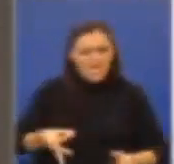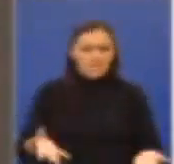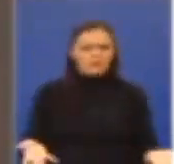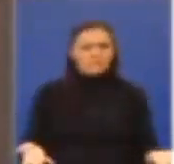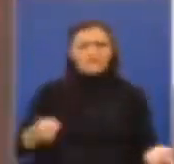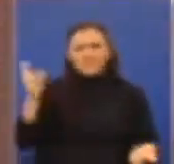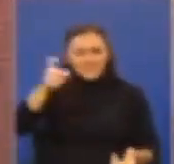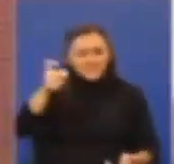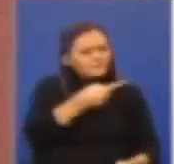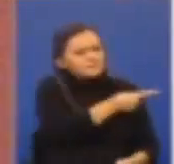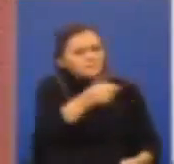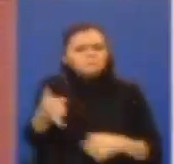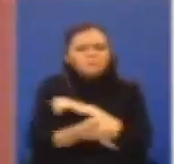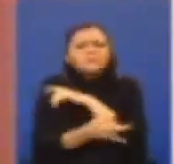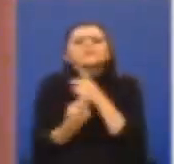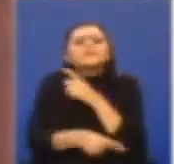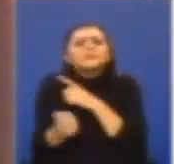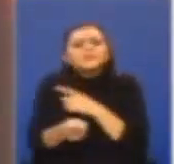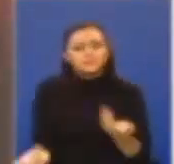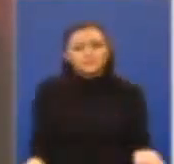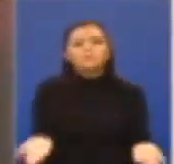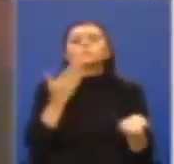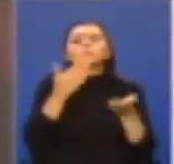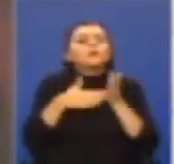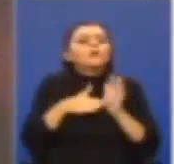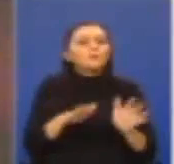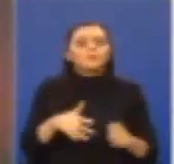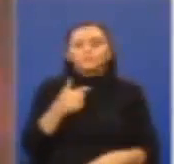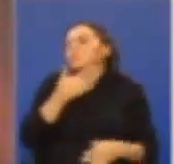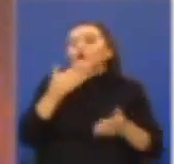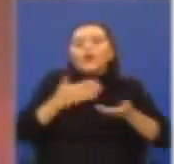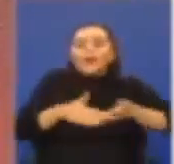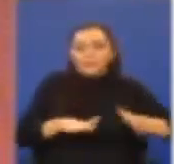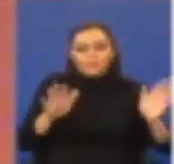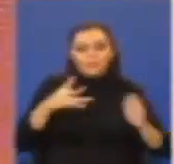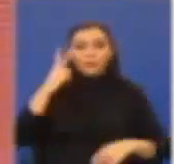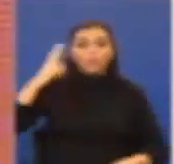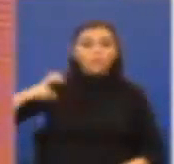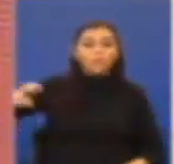de las necesidades del país. Por ejemplo, queremos ser potencia turística.